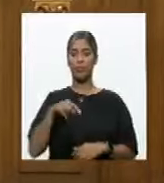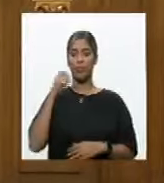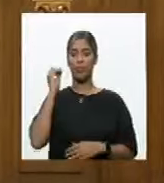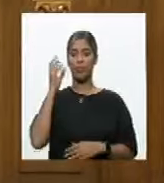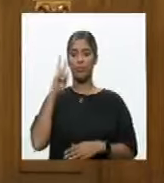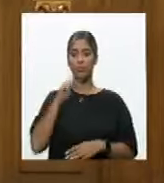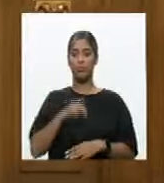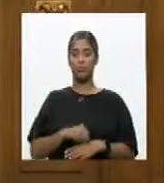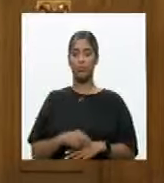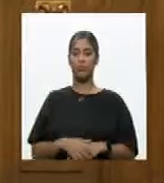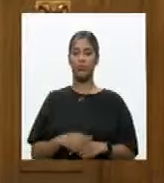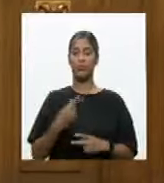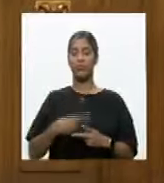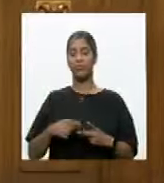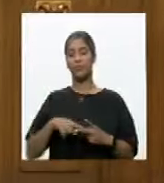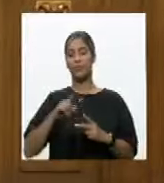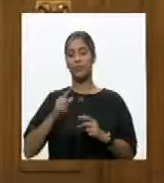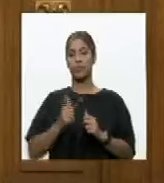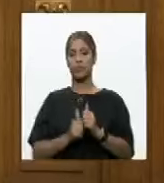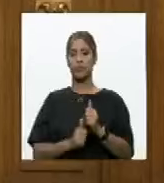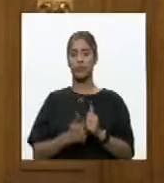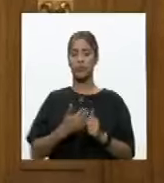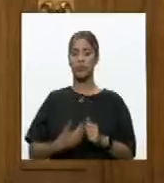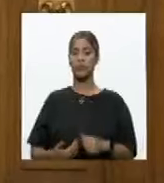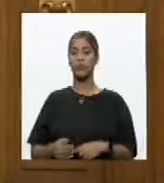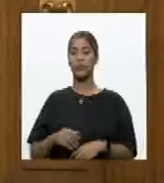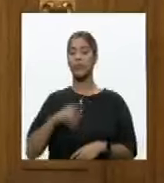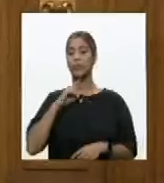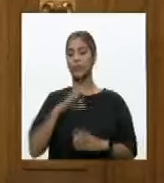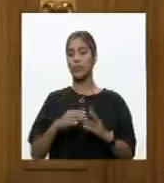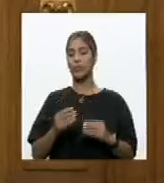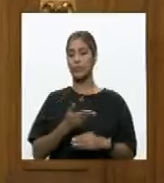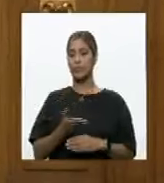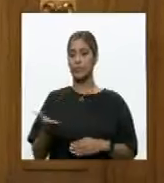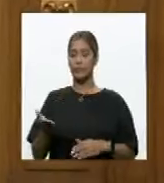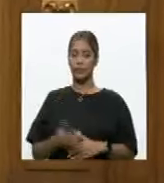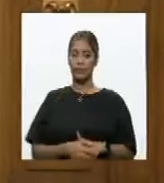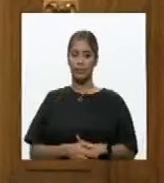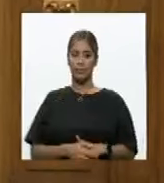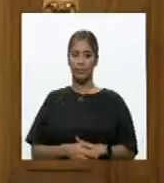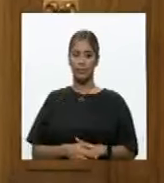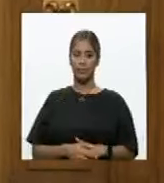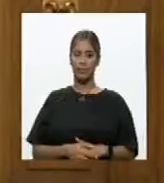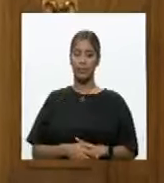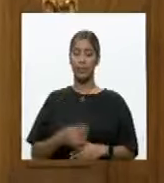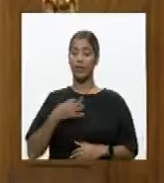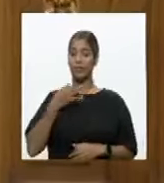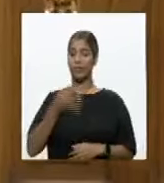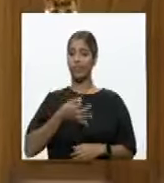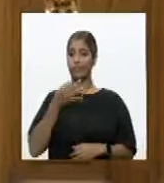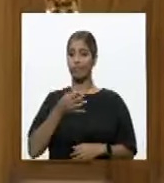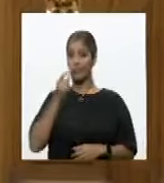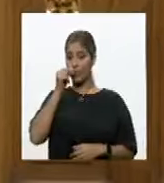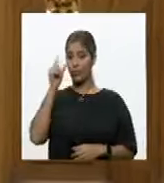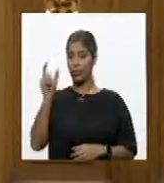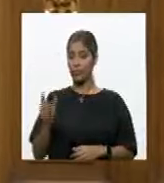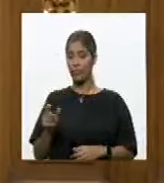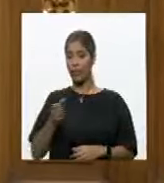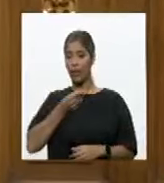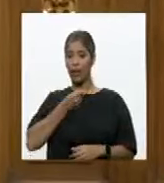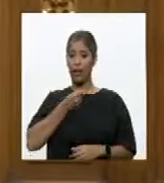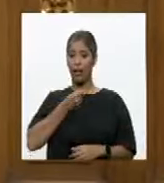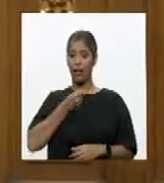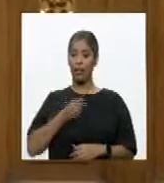Asamblea, compañero Pedro Infante, compañeros y colegas diputados. Hablar de Alí, de verdad que